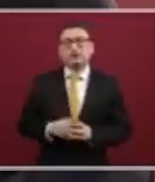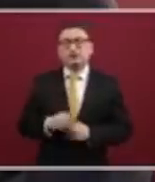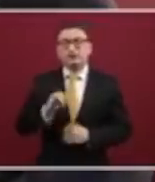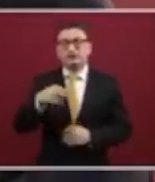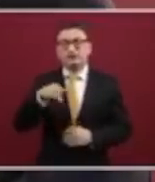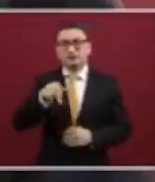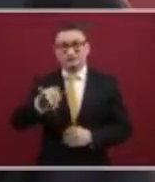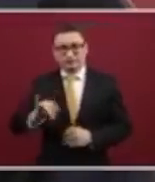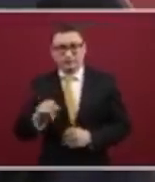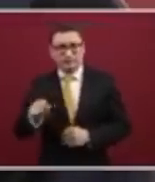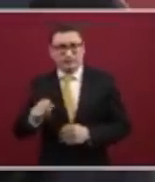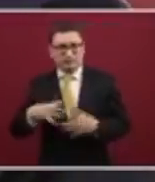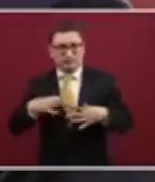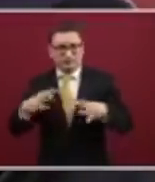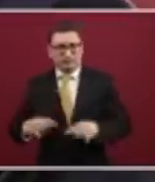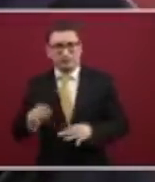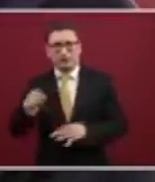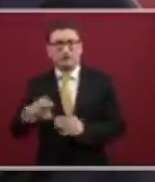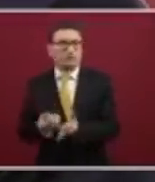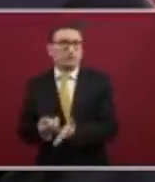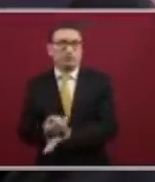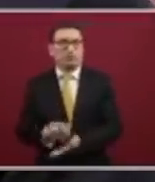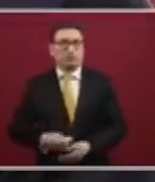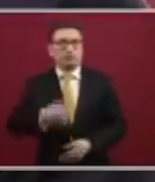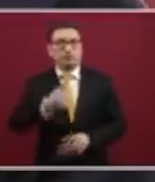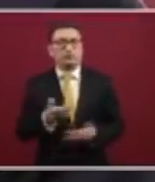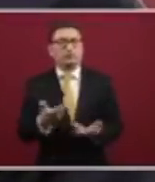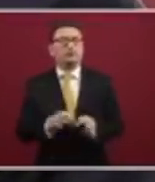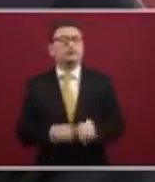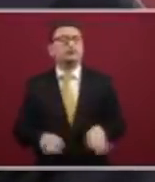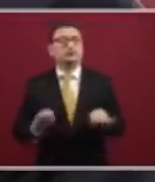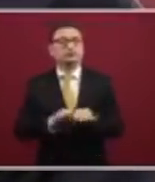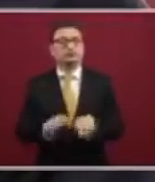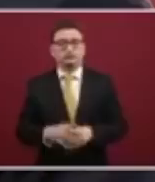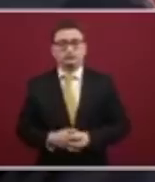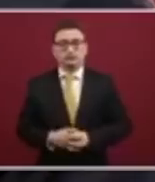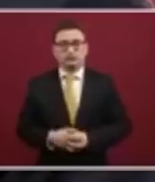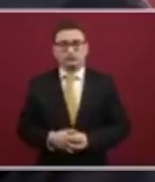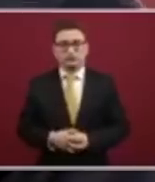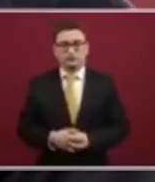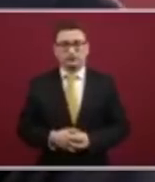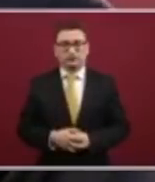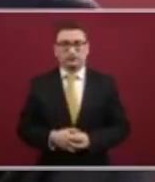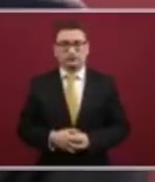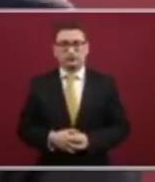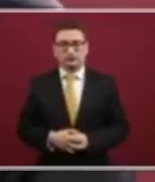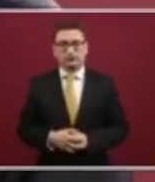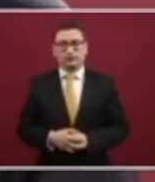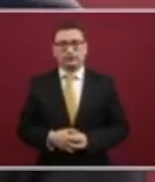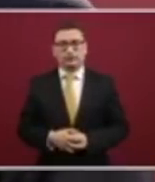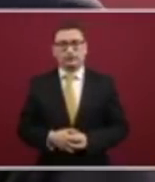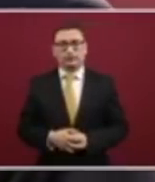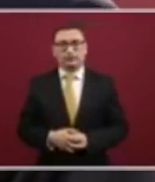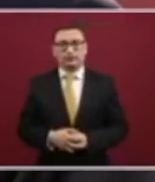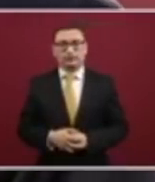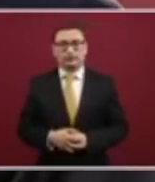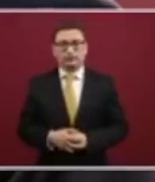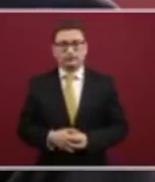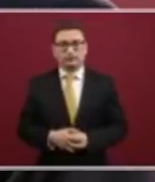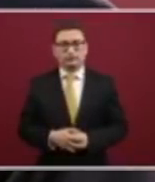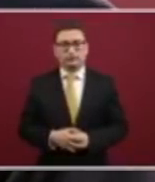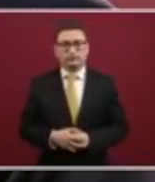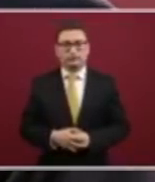decisión importante del Instituto de la Transparencia fue reservar,